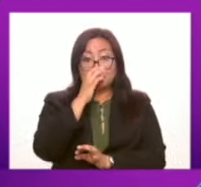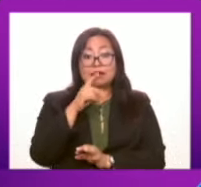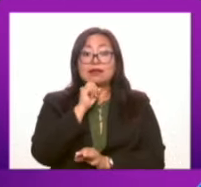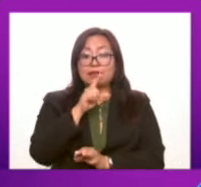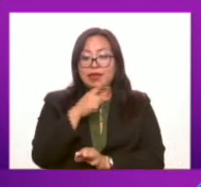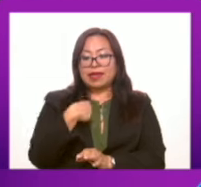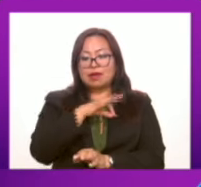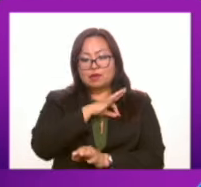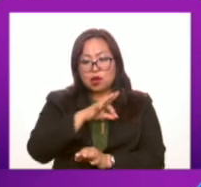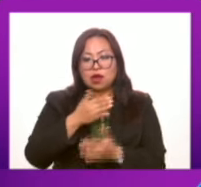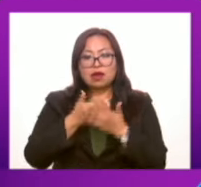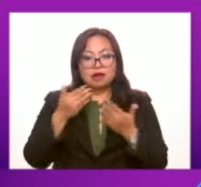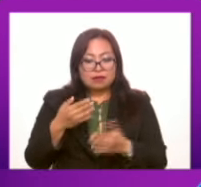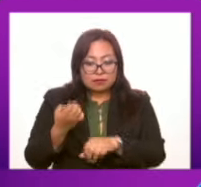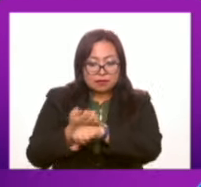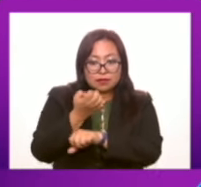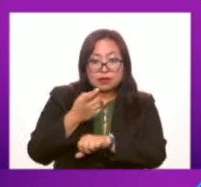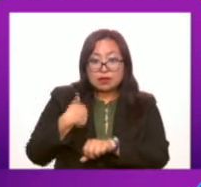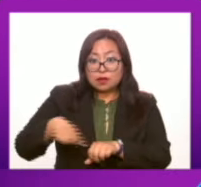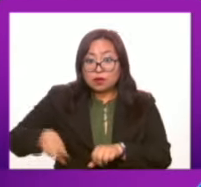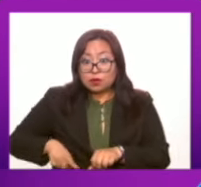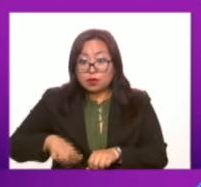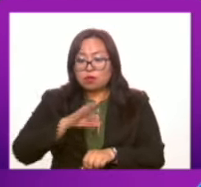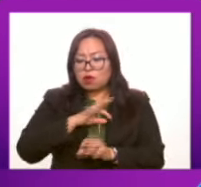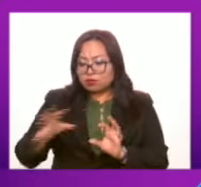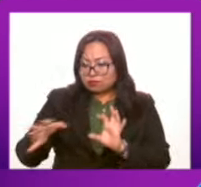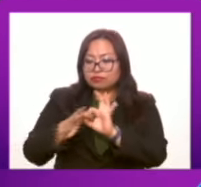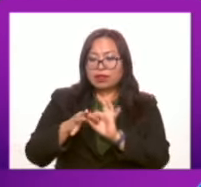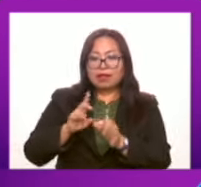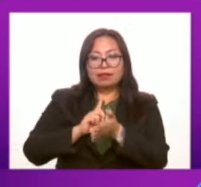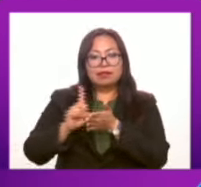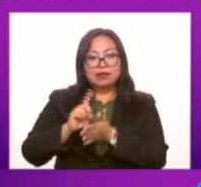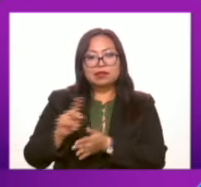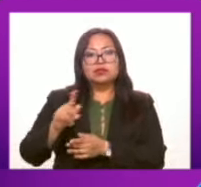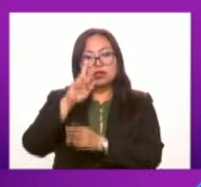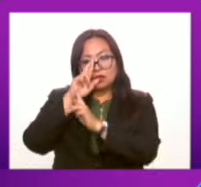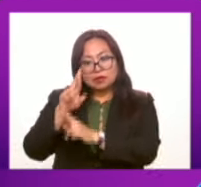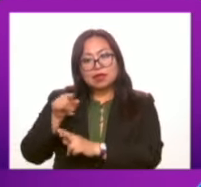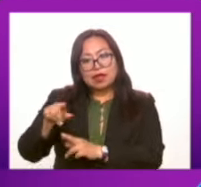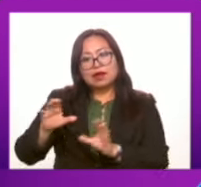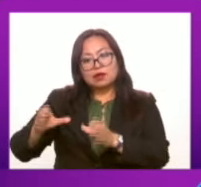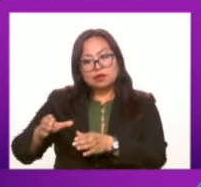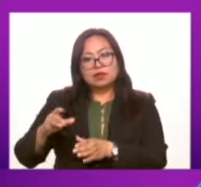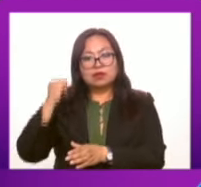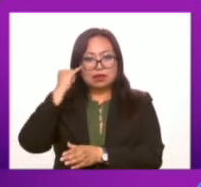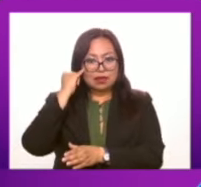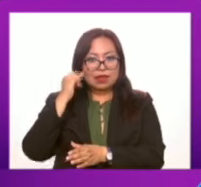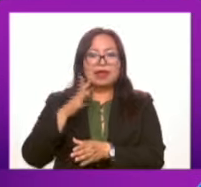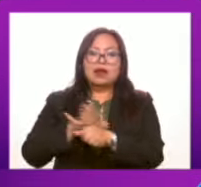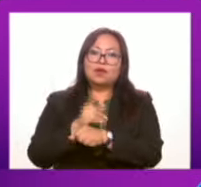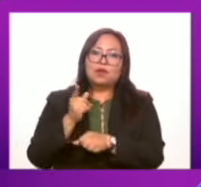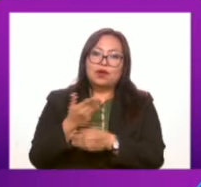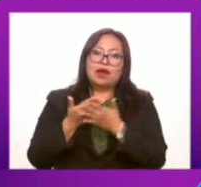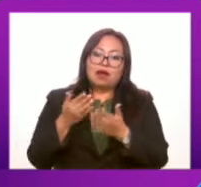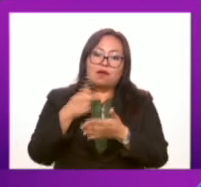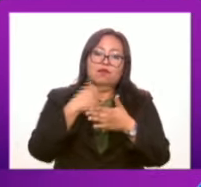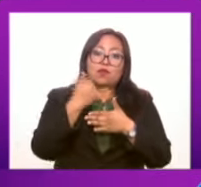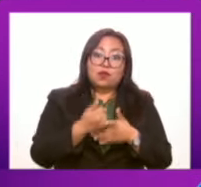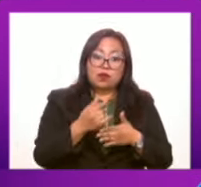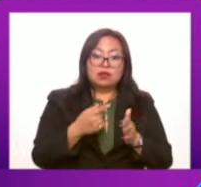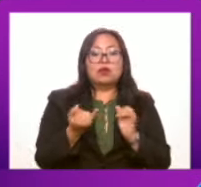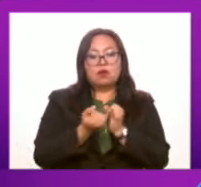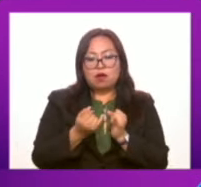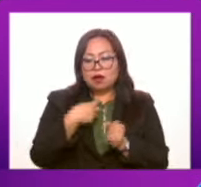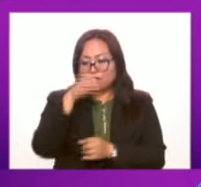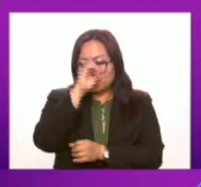medidas adoptadas por el Estado protejan los derechos de los pueblos indígenas en el marco de tales proyectos y deriven